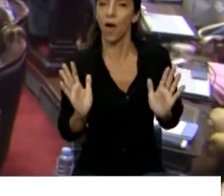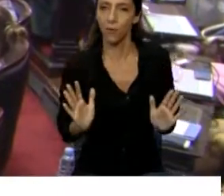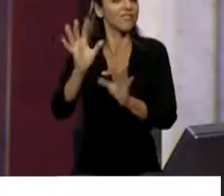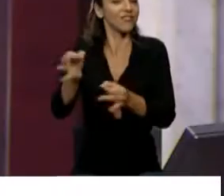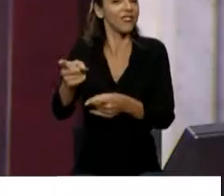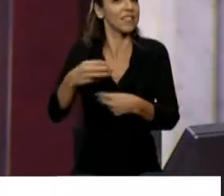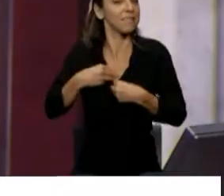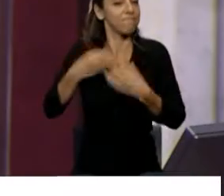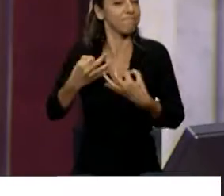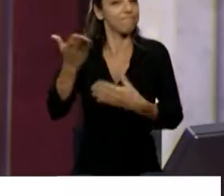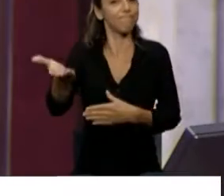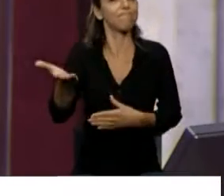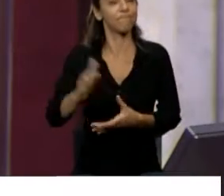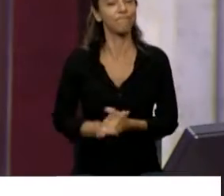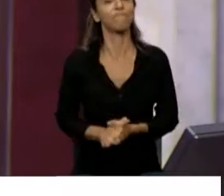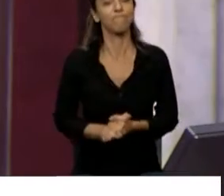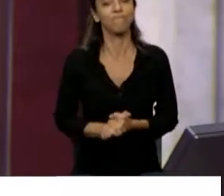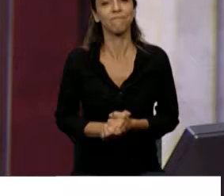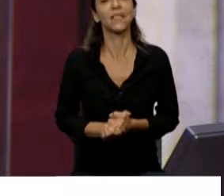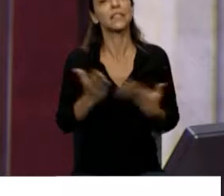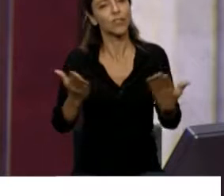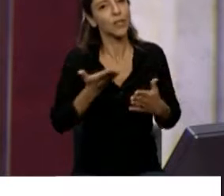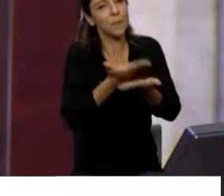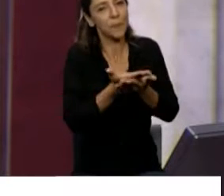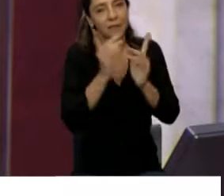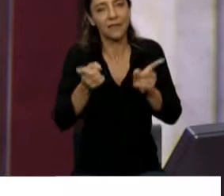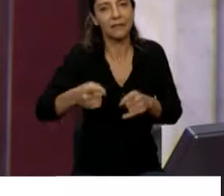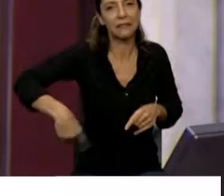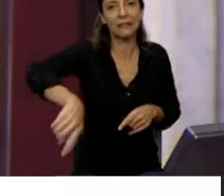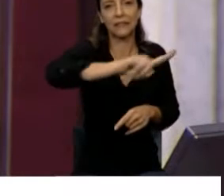todos que tengamos paciencia